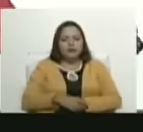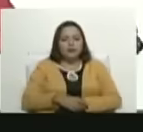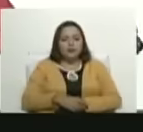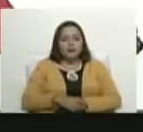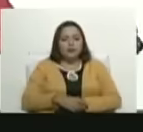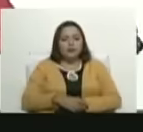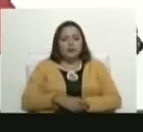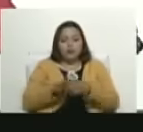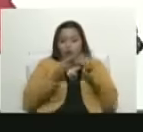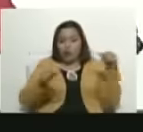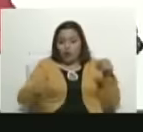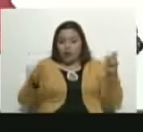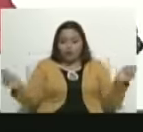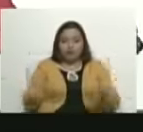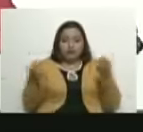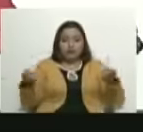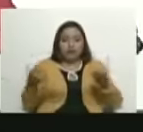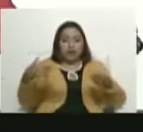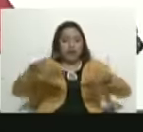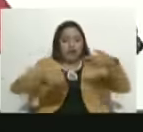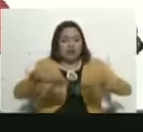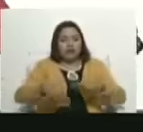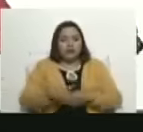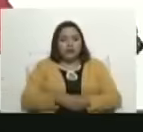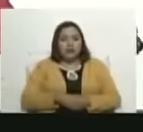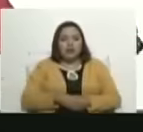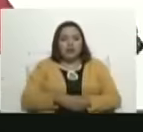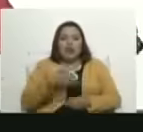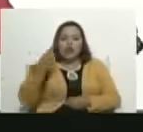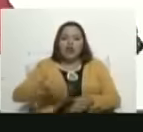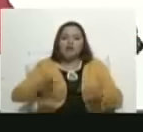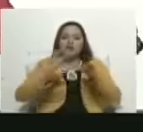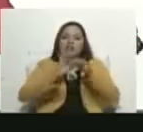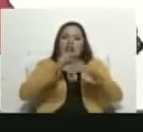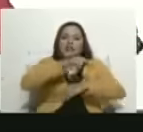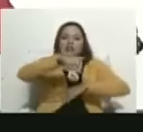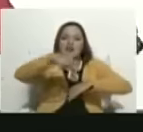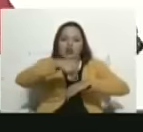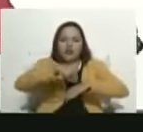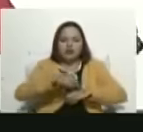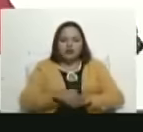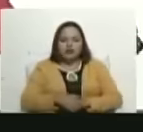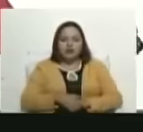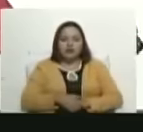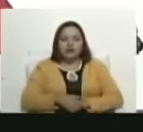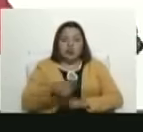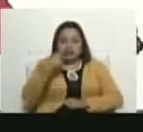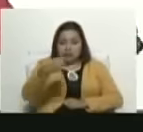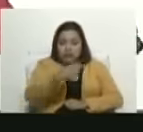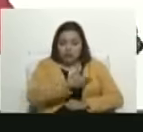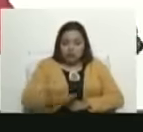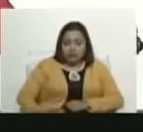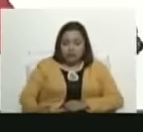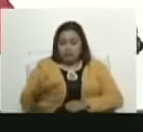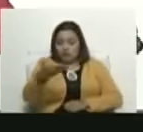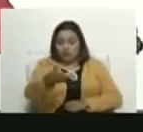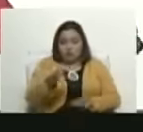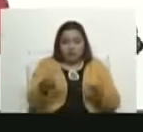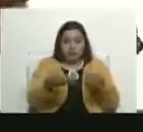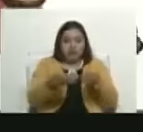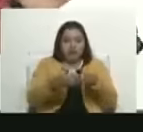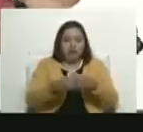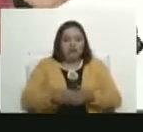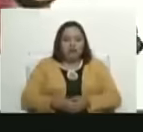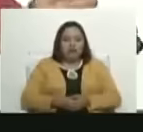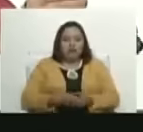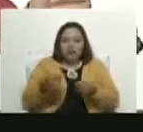de toda esta campaña. Es la unidad nacional. Nos decía el presidente allí que